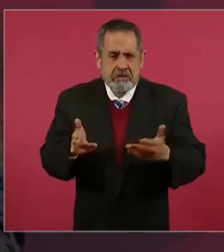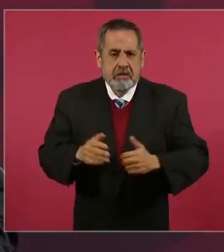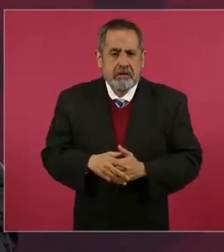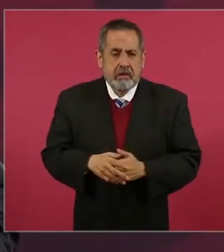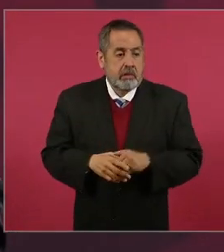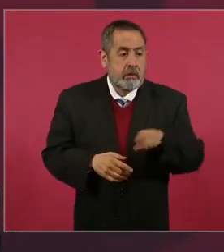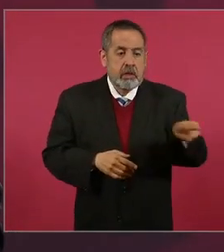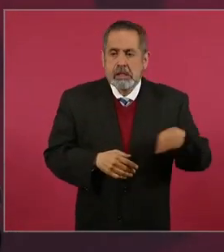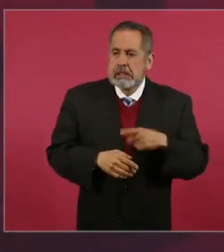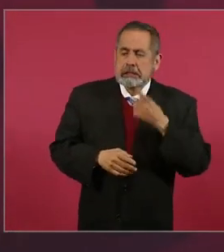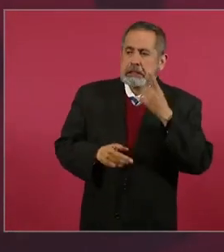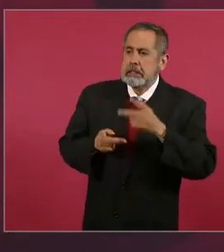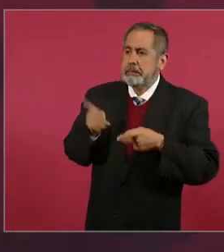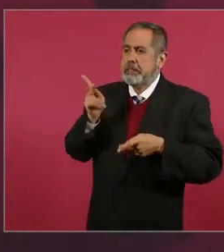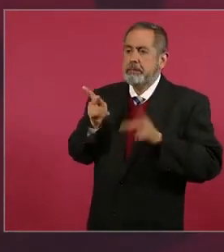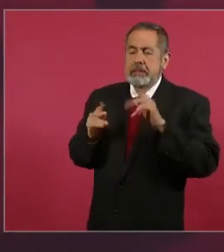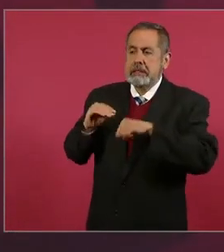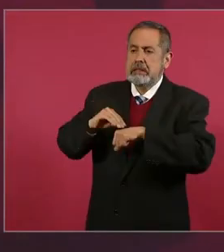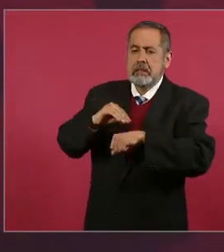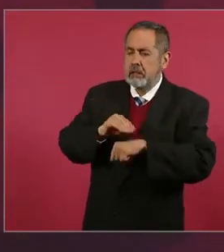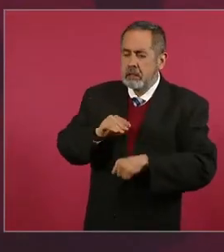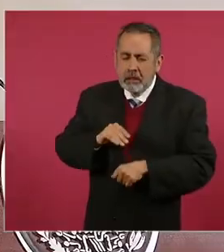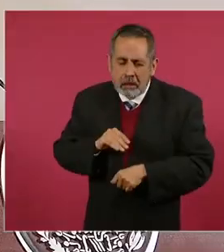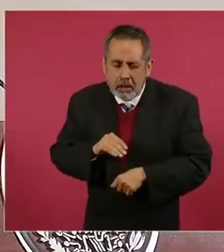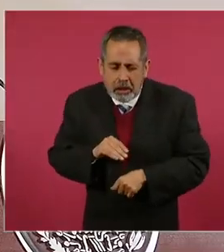Pero parece que no quieren